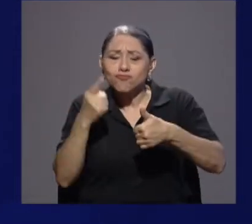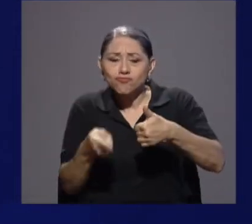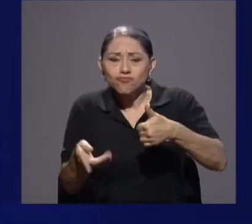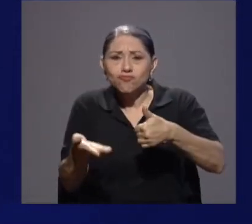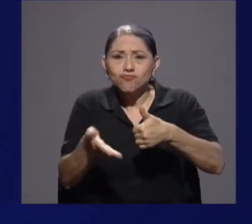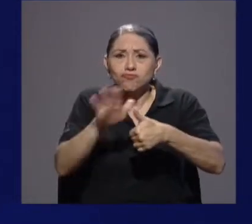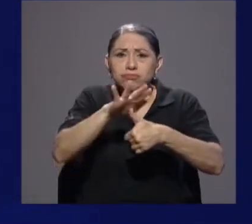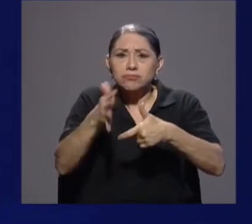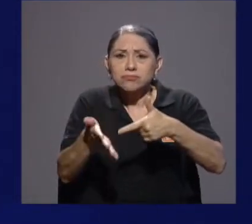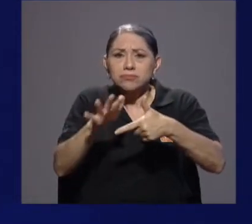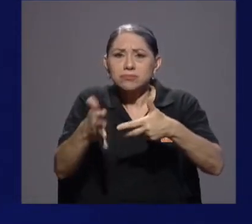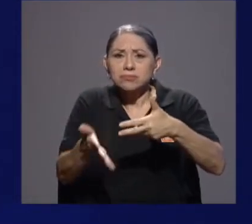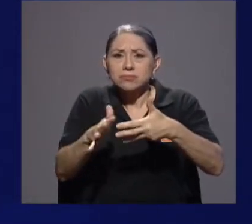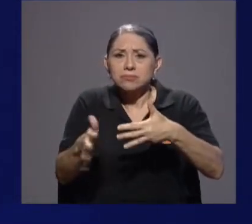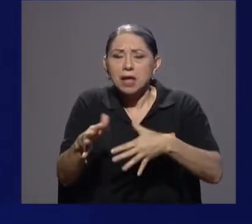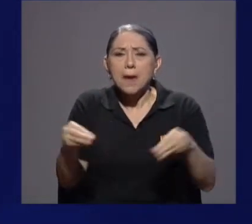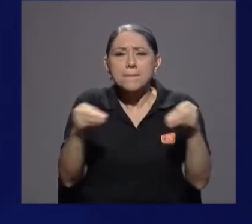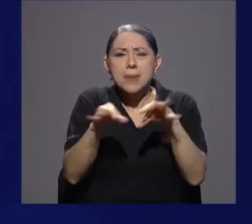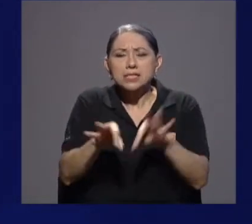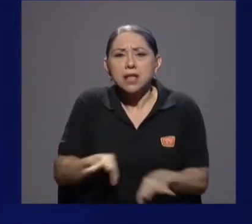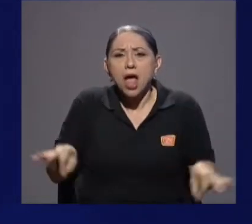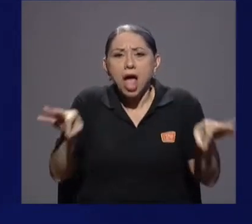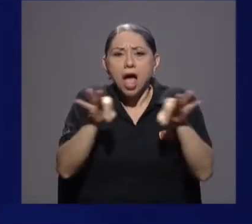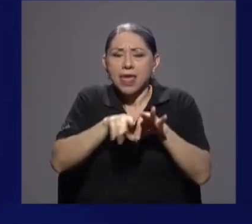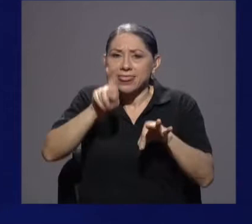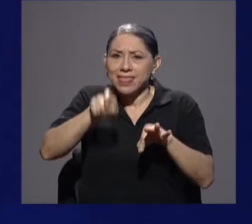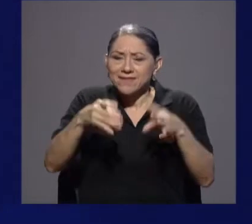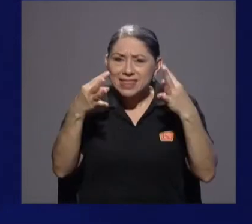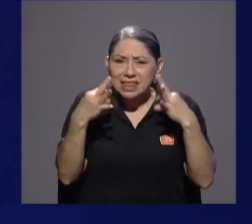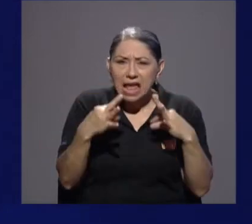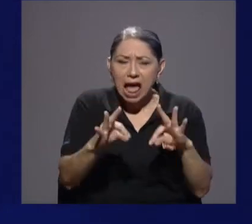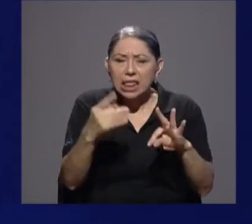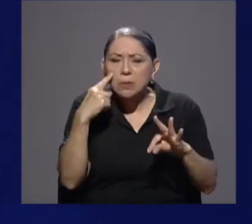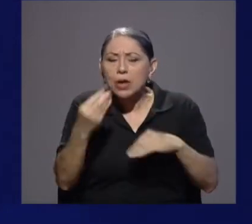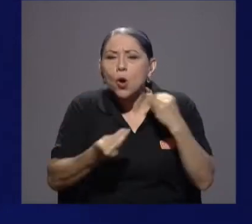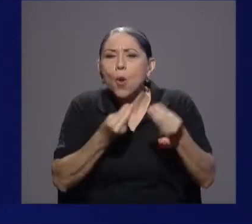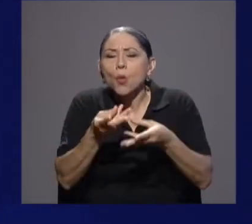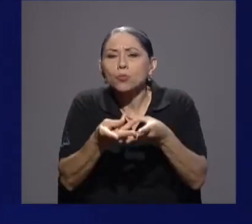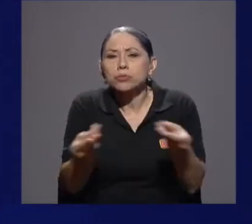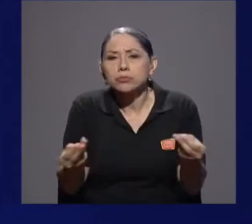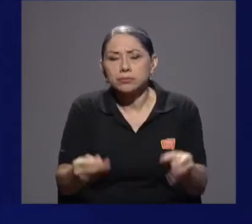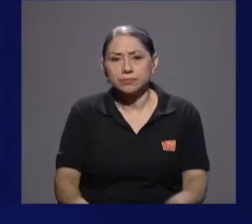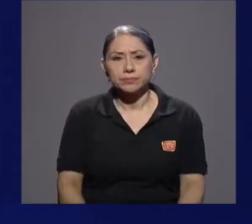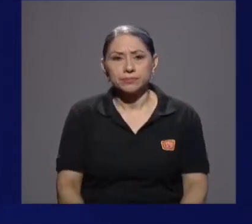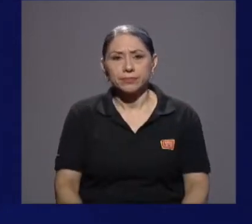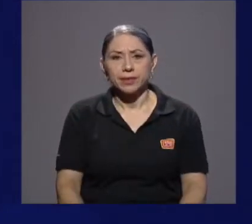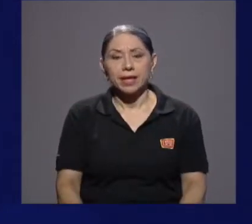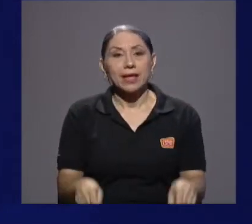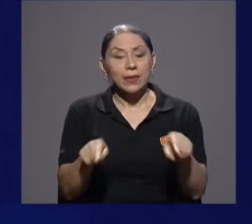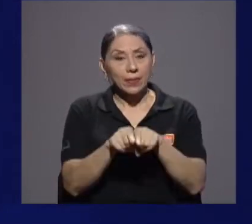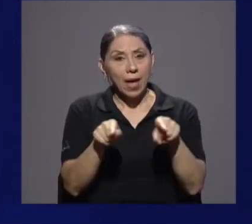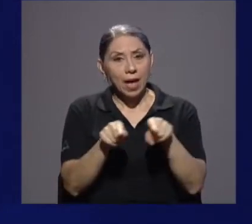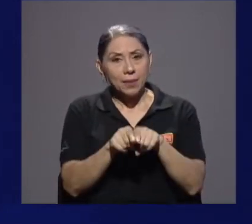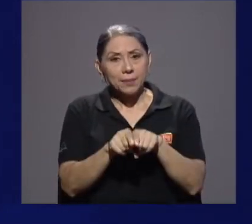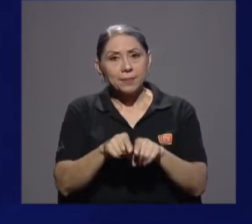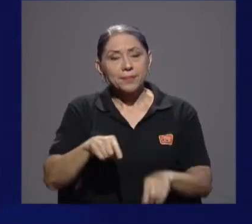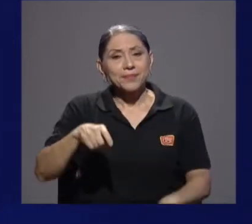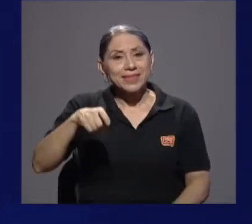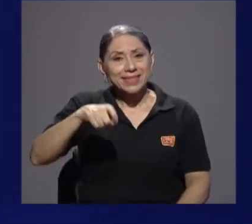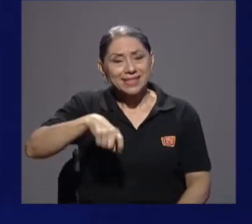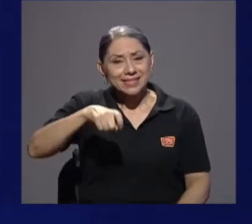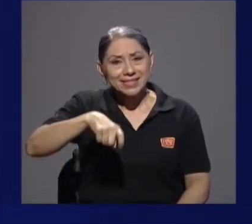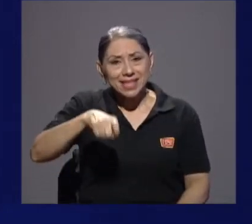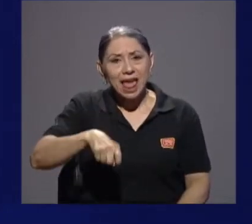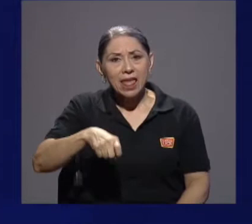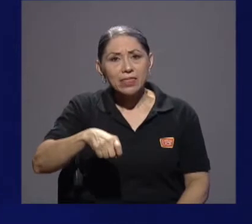que realmente son críticos y tratar de actuar sobre ellos. Y también la necesidad